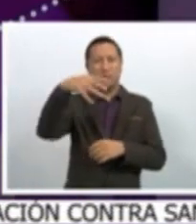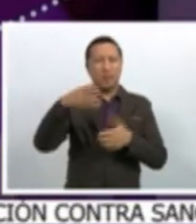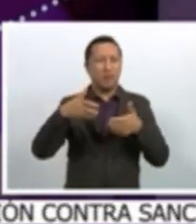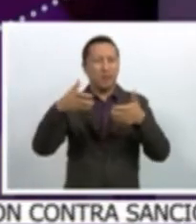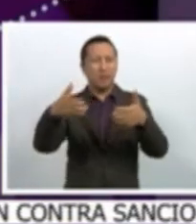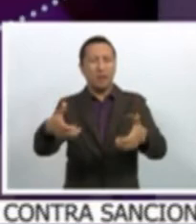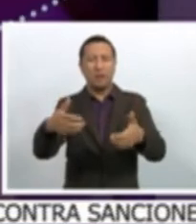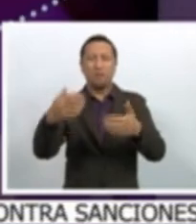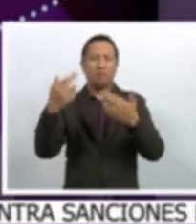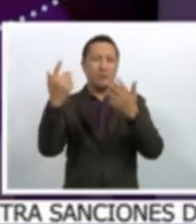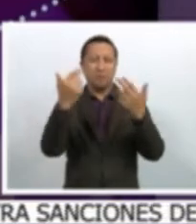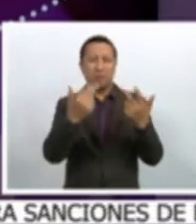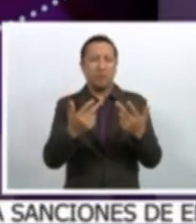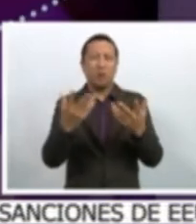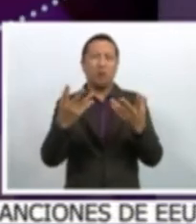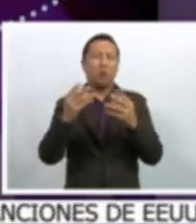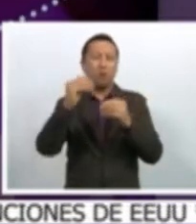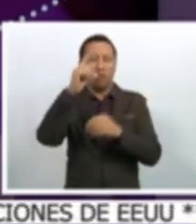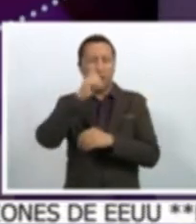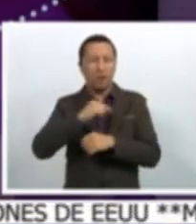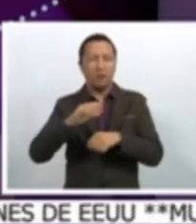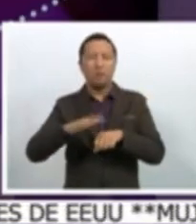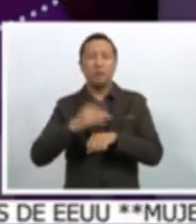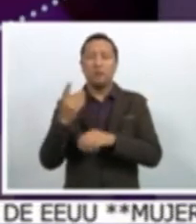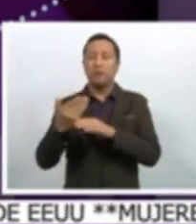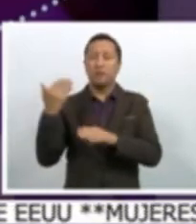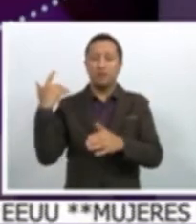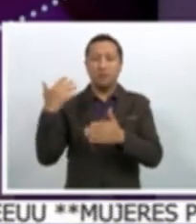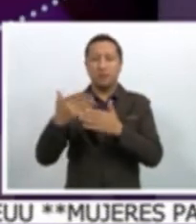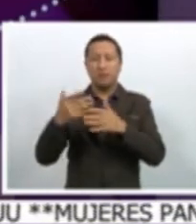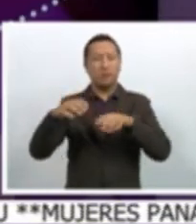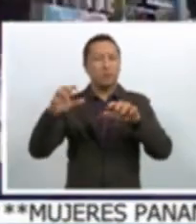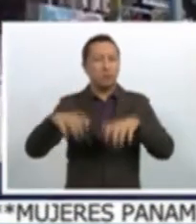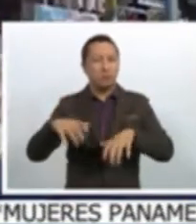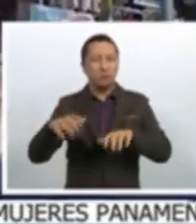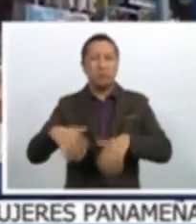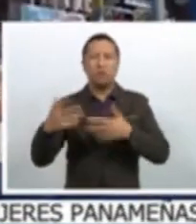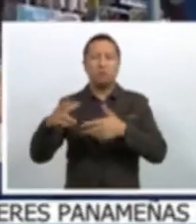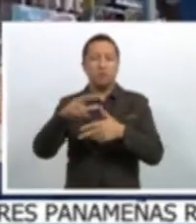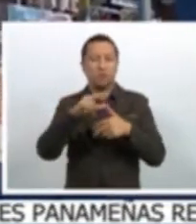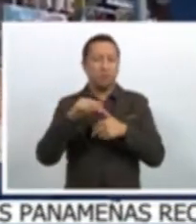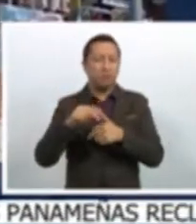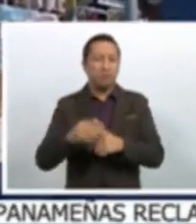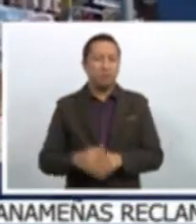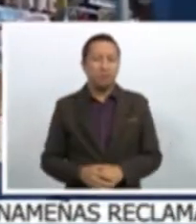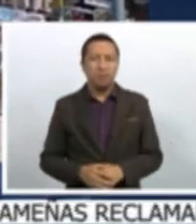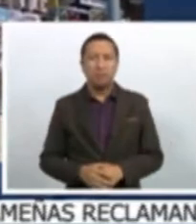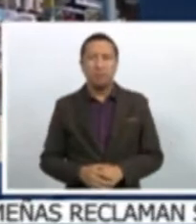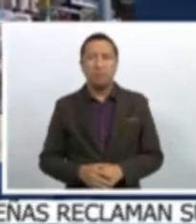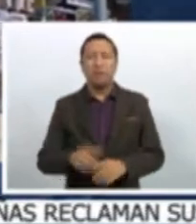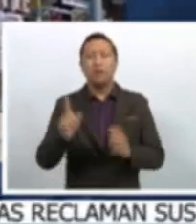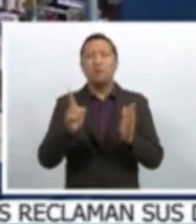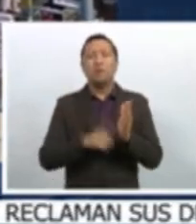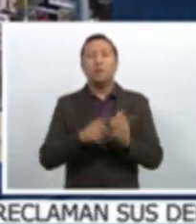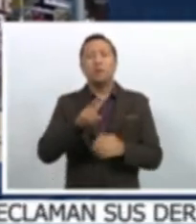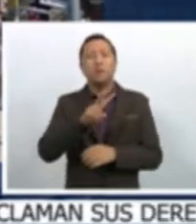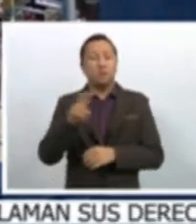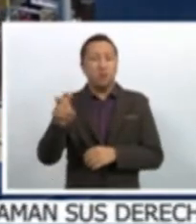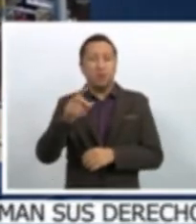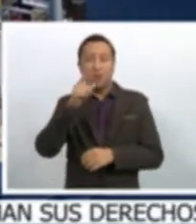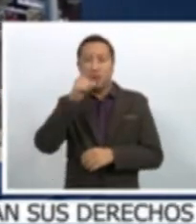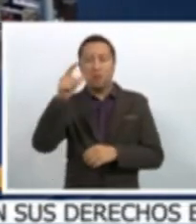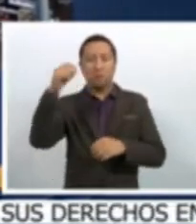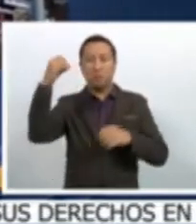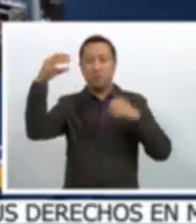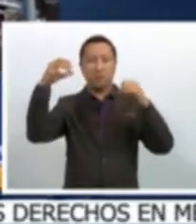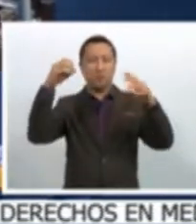los recientes fenómenos climatológicos. Eduardo Alpuche tiene el reporte. 1.200 luminarias de las 6.000 que existen en Tulum